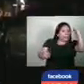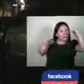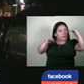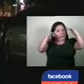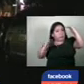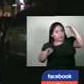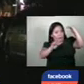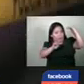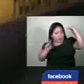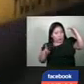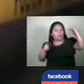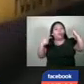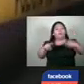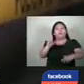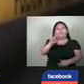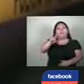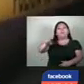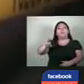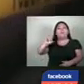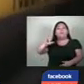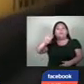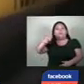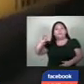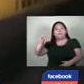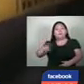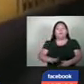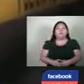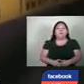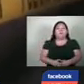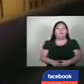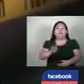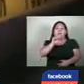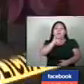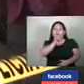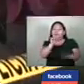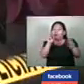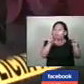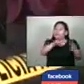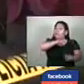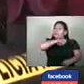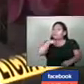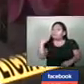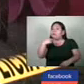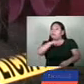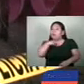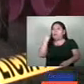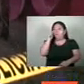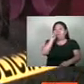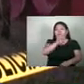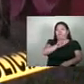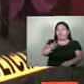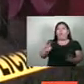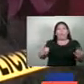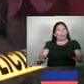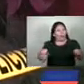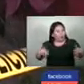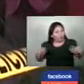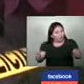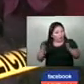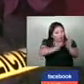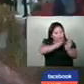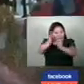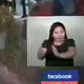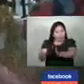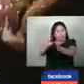contabilizaron 1.341 asesinatos. Esos crímenes también representaron una baja durante la implementación de la fase